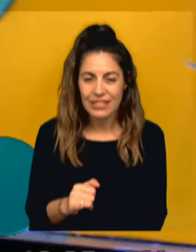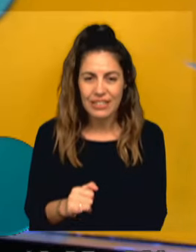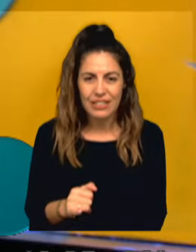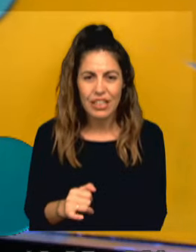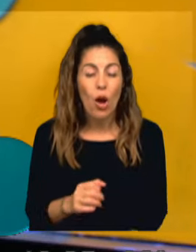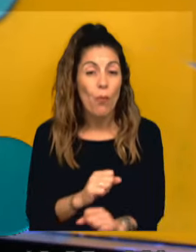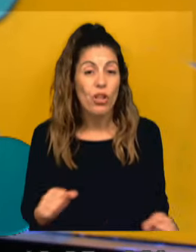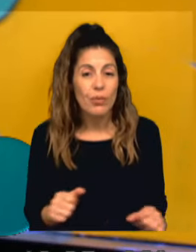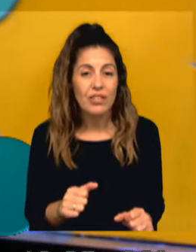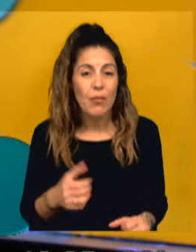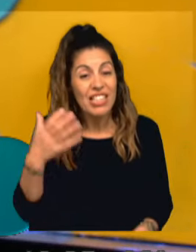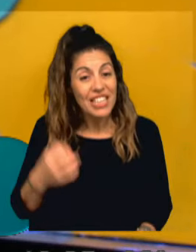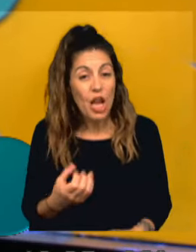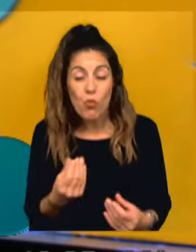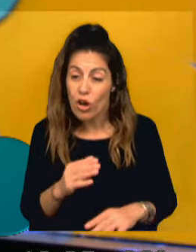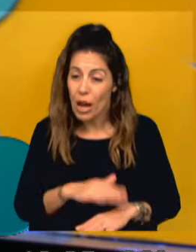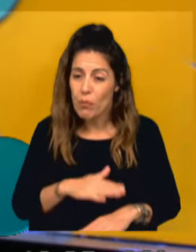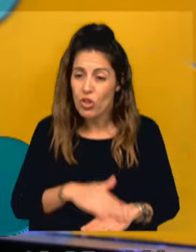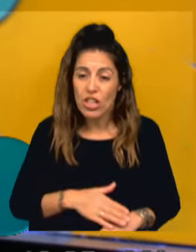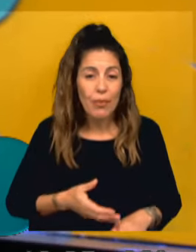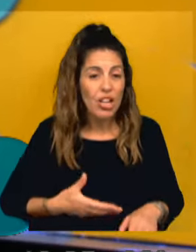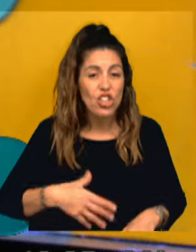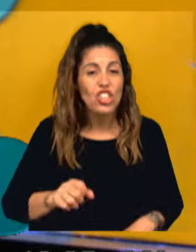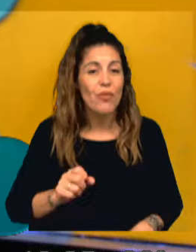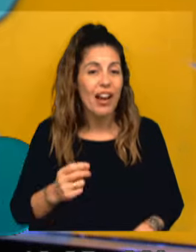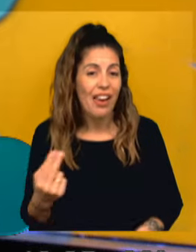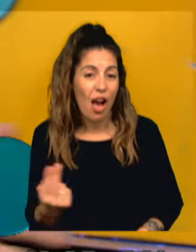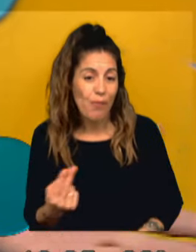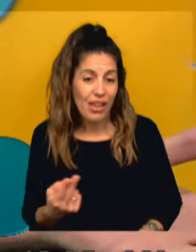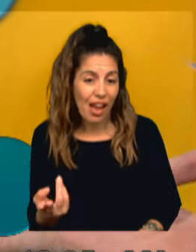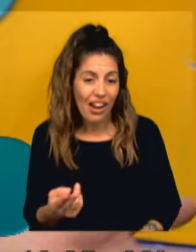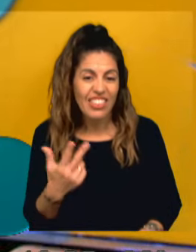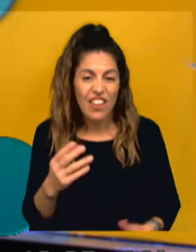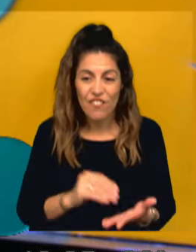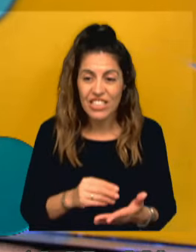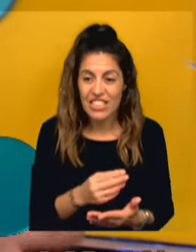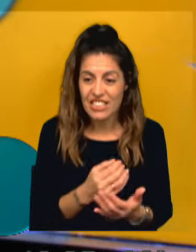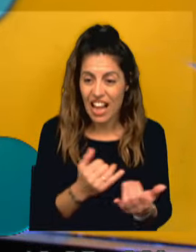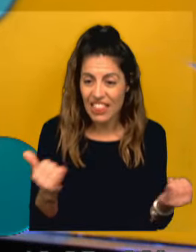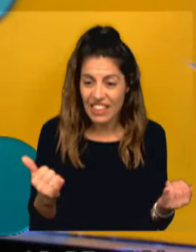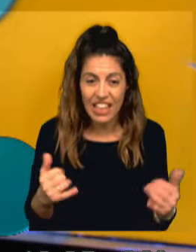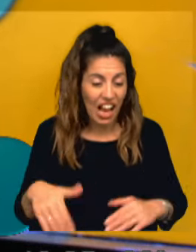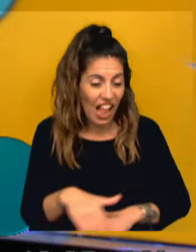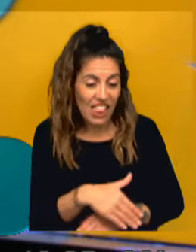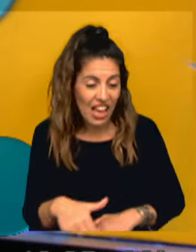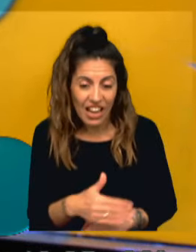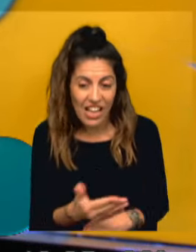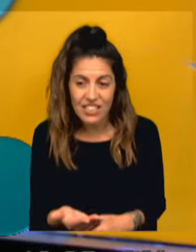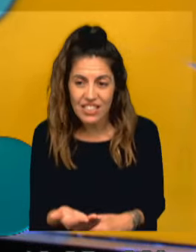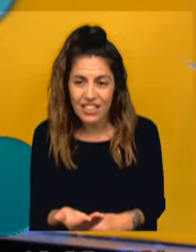realidad lo podemos porque se creen muy responsables porque lo sacan a mear Perdón que habl tres veces al día ahí a la a la calle sí